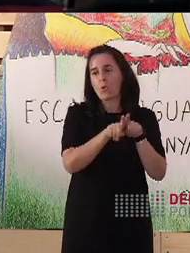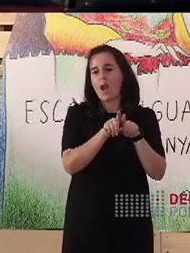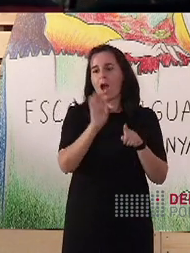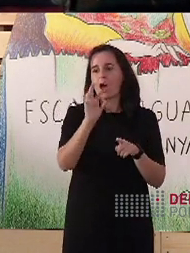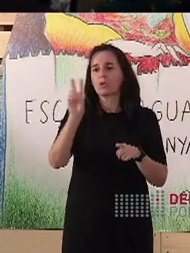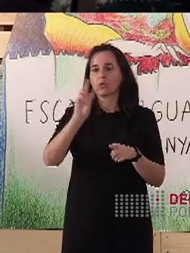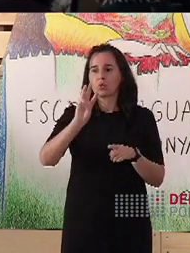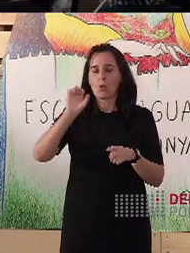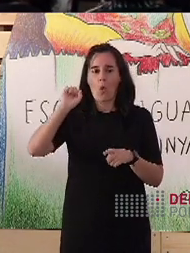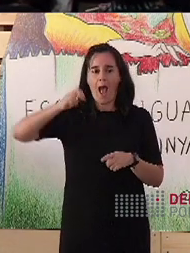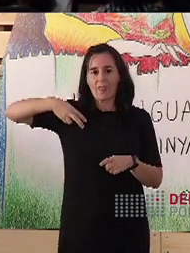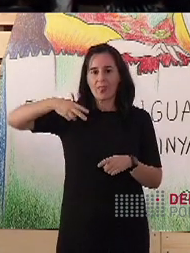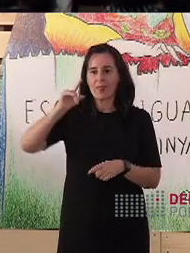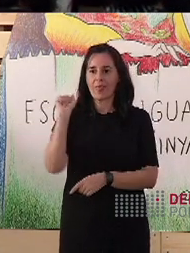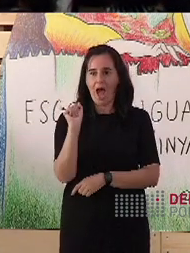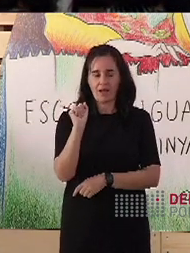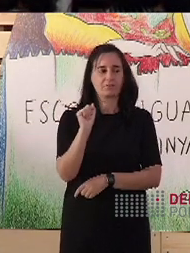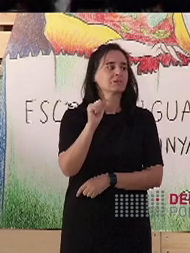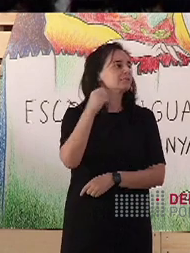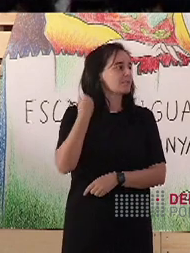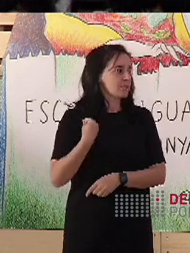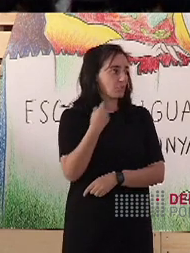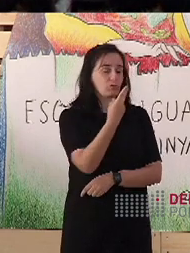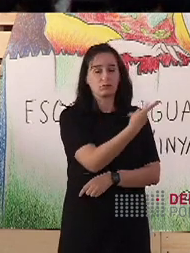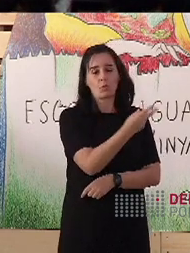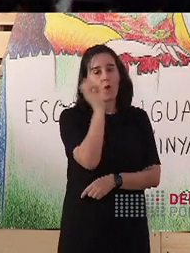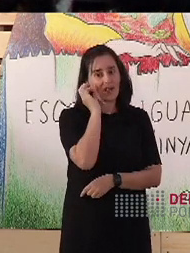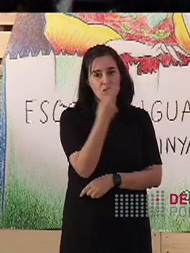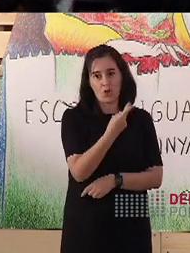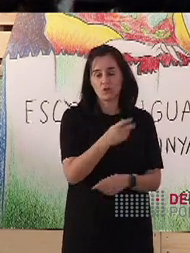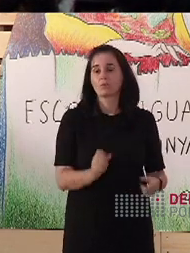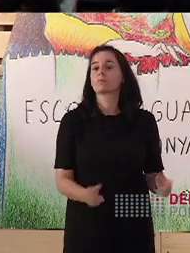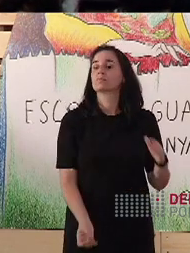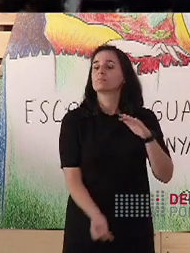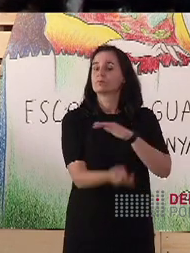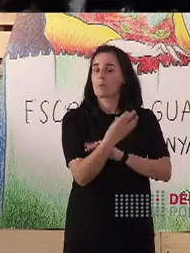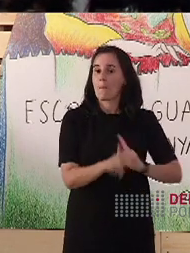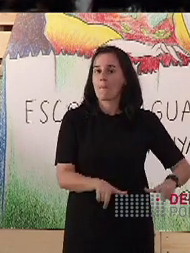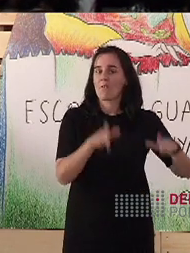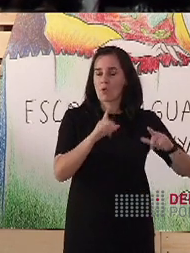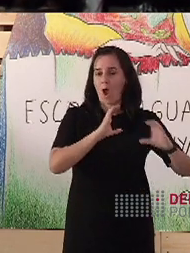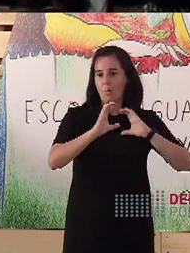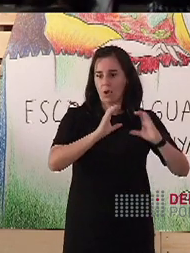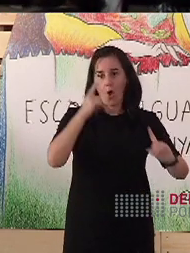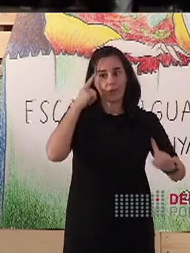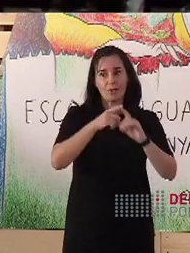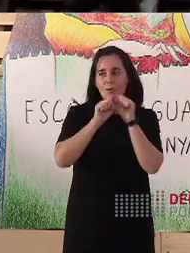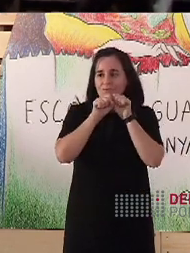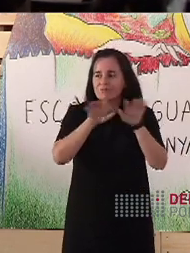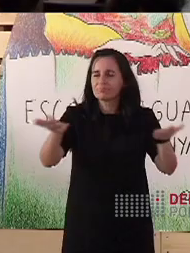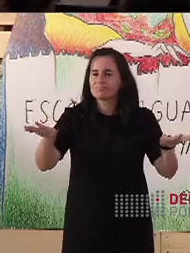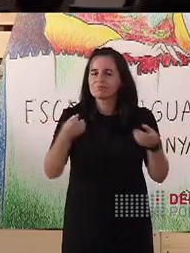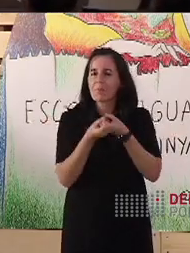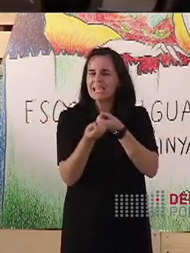dúas mulleres, Teresa e Zúa, que formaron esta plataforma de comunicación para divulgar outra mensaxe,